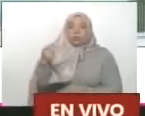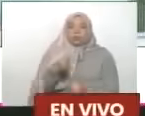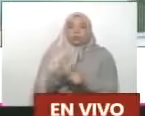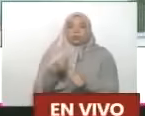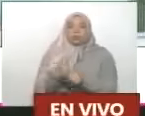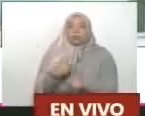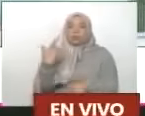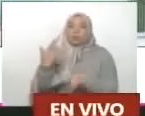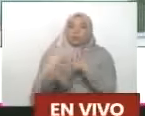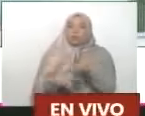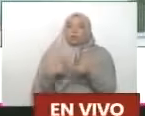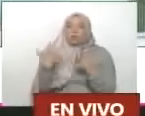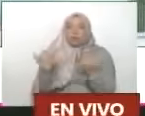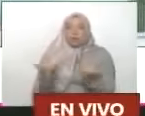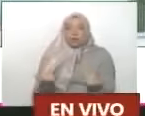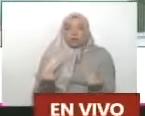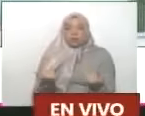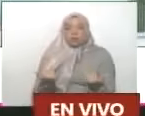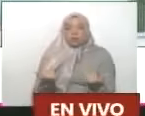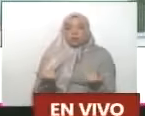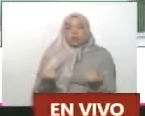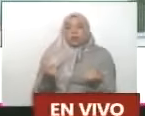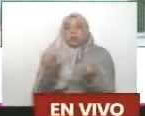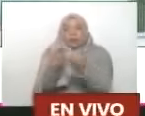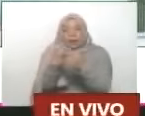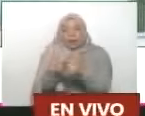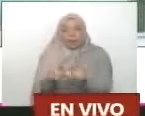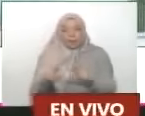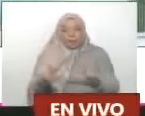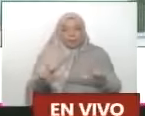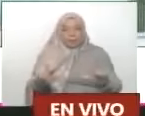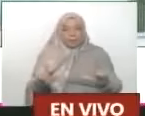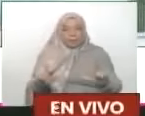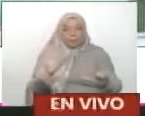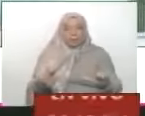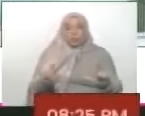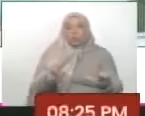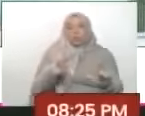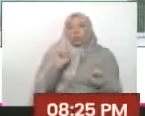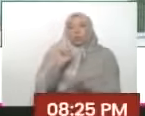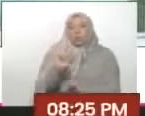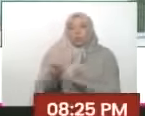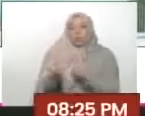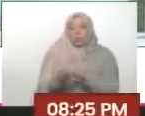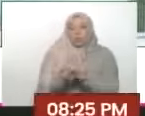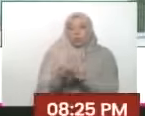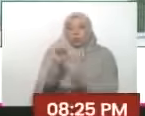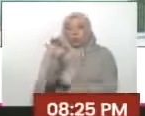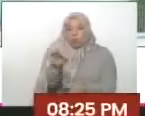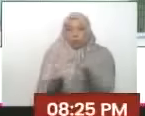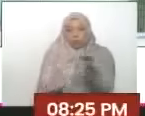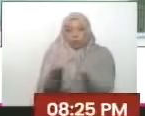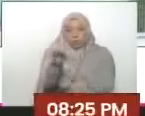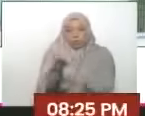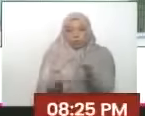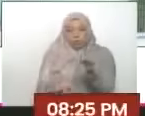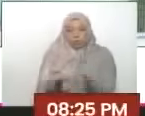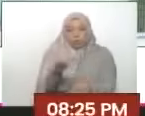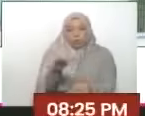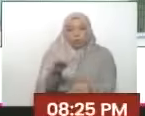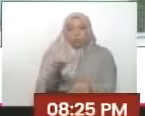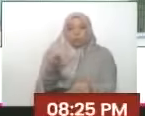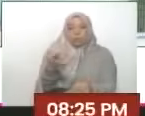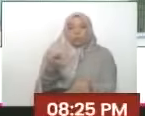obra, había que liberar, desde el punto de vista legal, judicial,